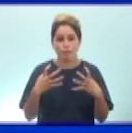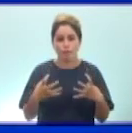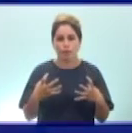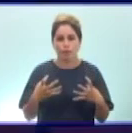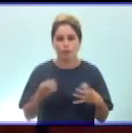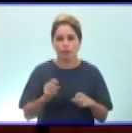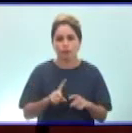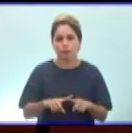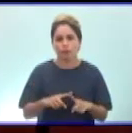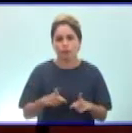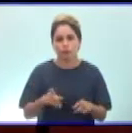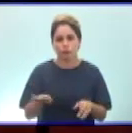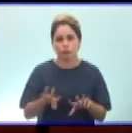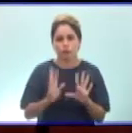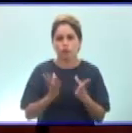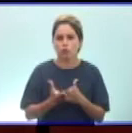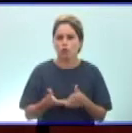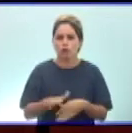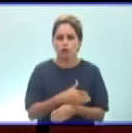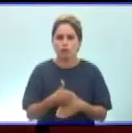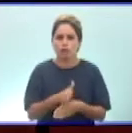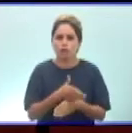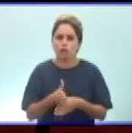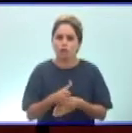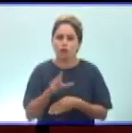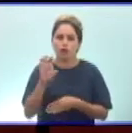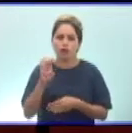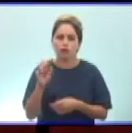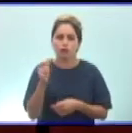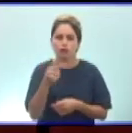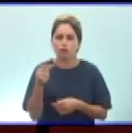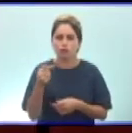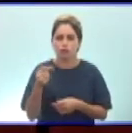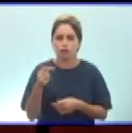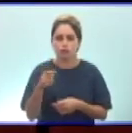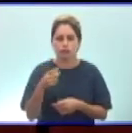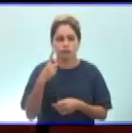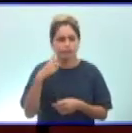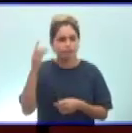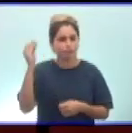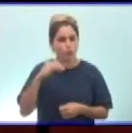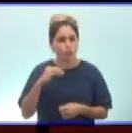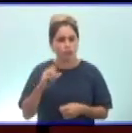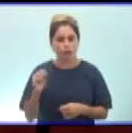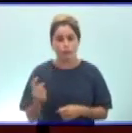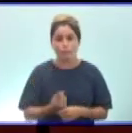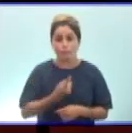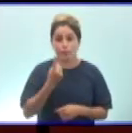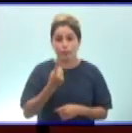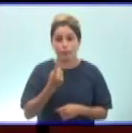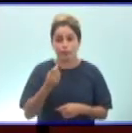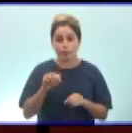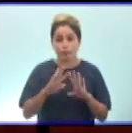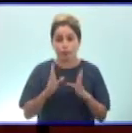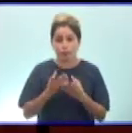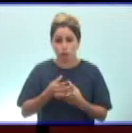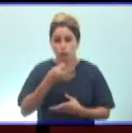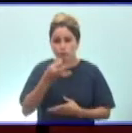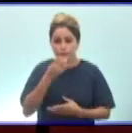las distribuciones electrónicas que nosotros propongamos tenemos que tener presente siempre tanto el principio de exclusión de Pauling como la regla